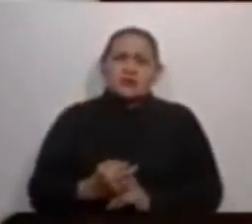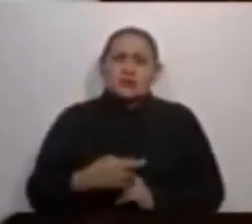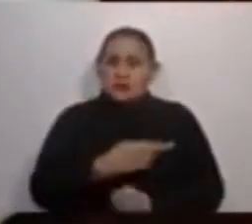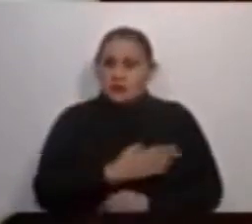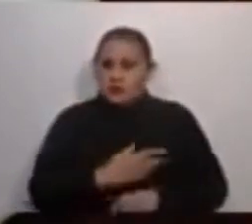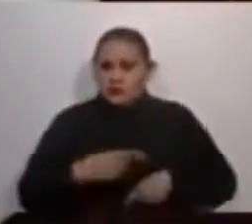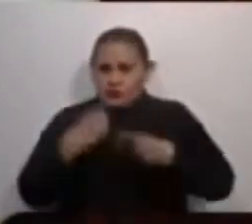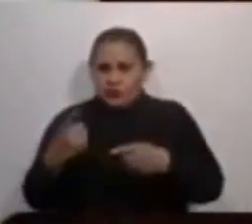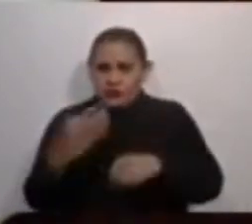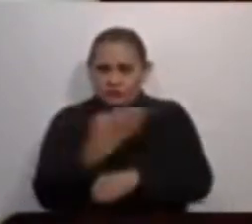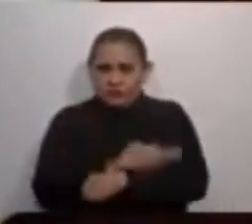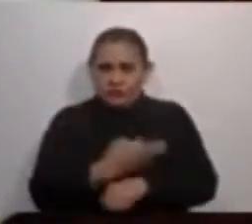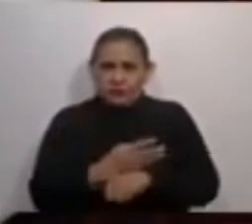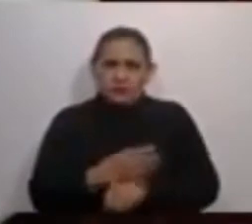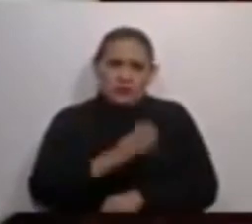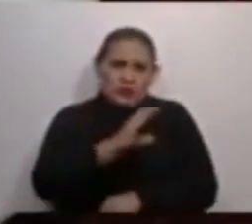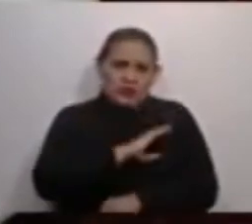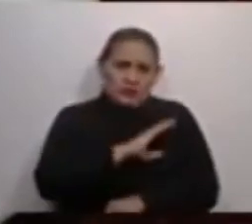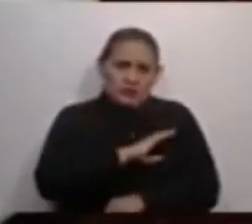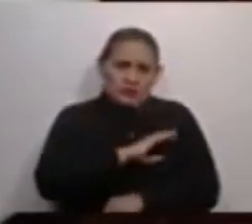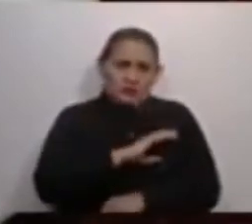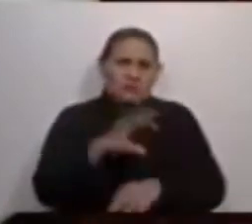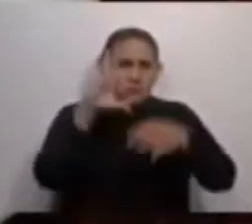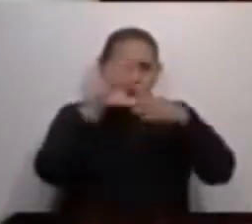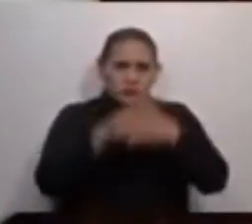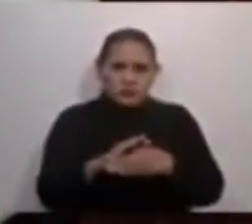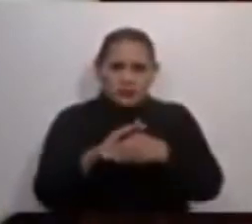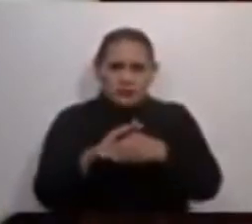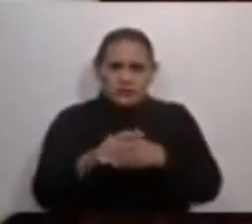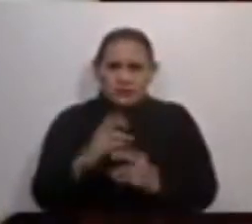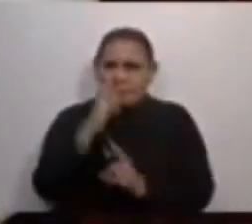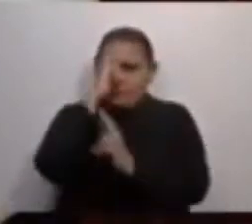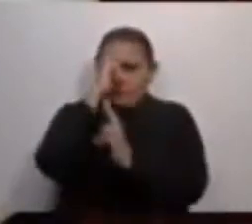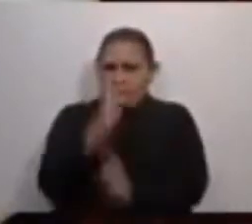cariño, mi solidaridad y mi respeto.